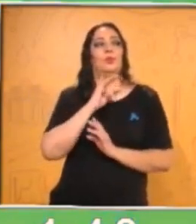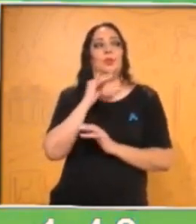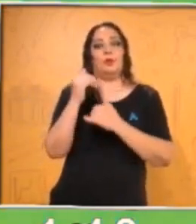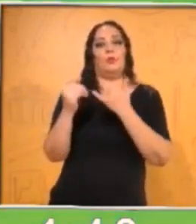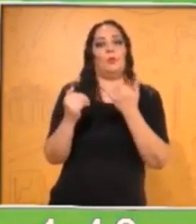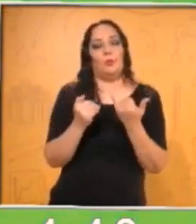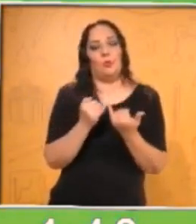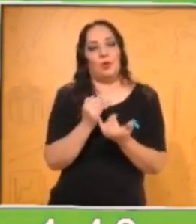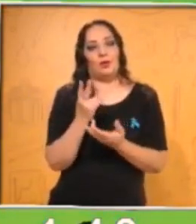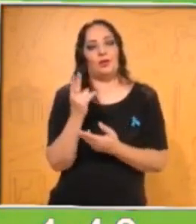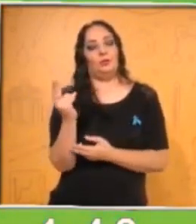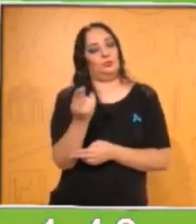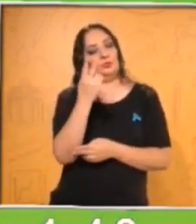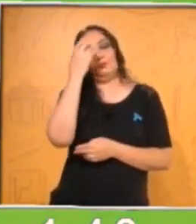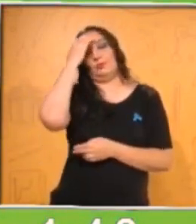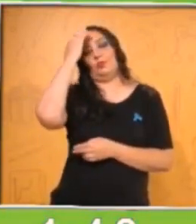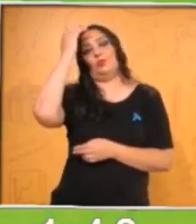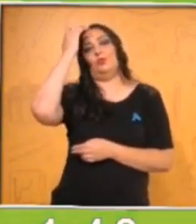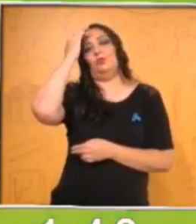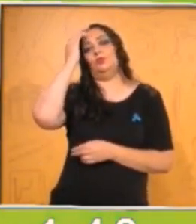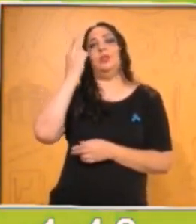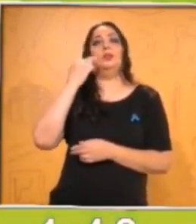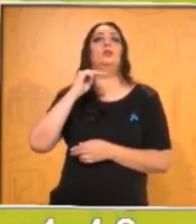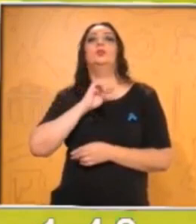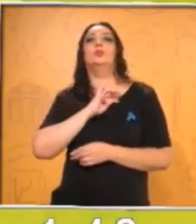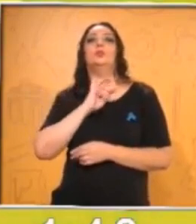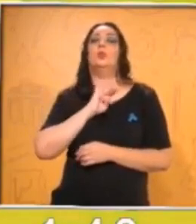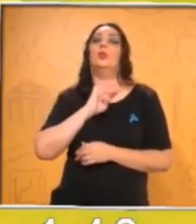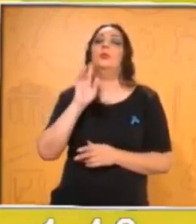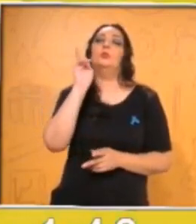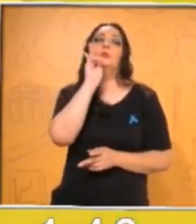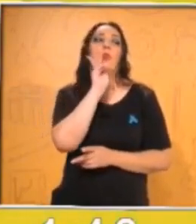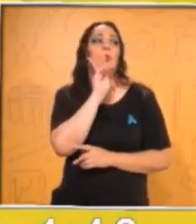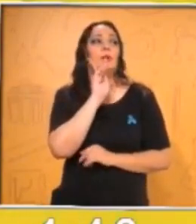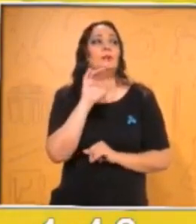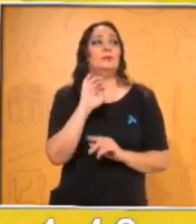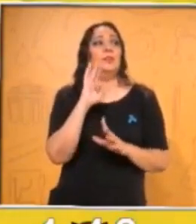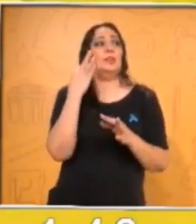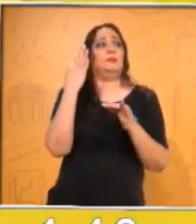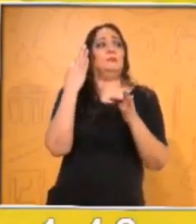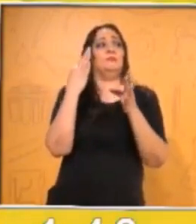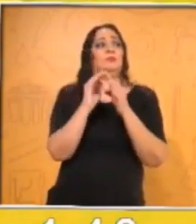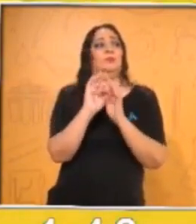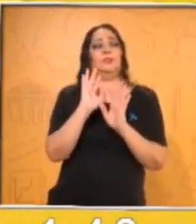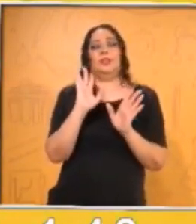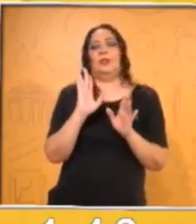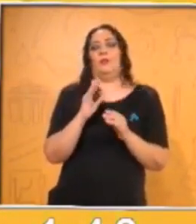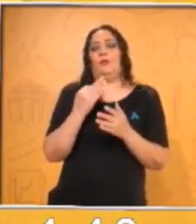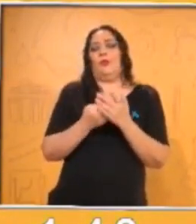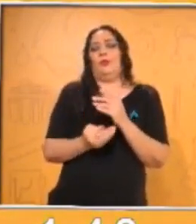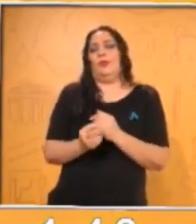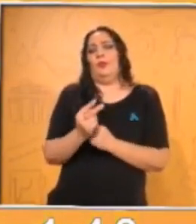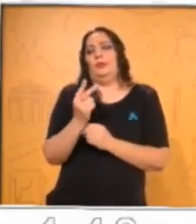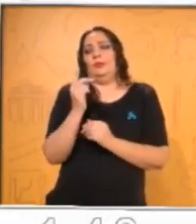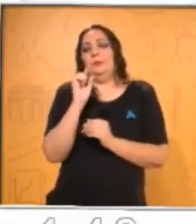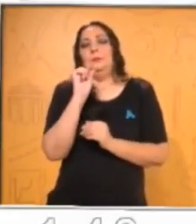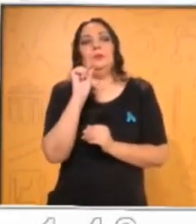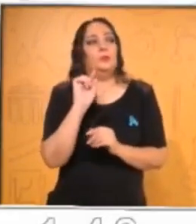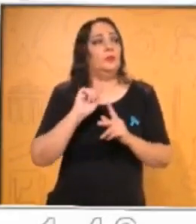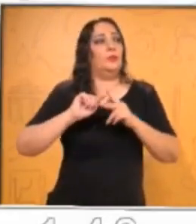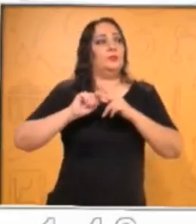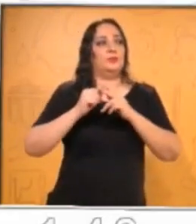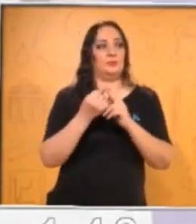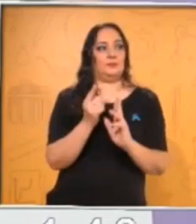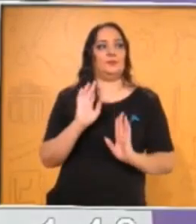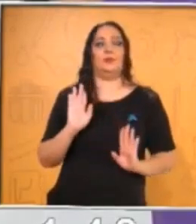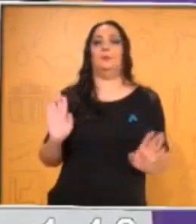lo que ustedes conozcan, ¿verdad? Ya nosotros lo podríamos poner a prueba. ¿Listo para los 2,000? Sí, ya casi. Dando los 2,000, sí, comenzamos.